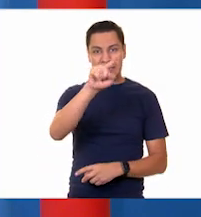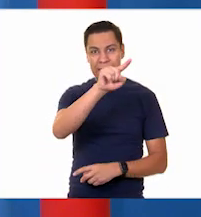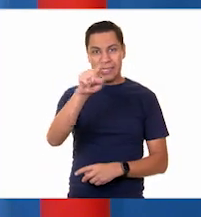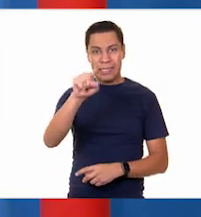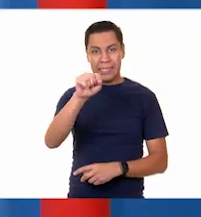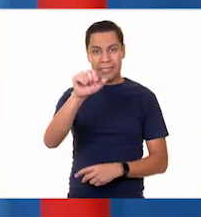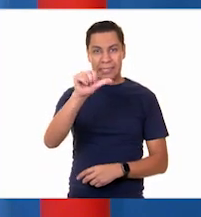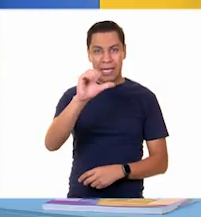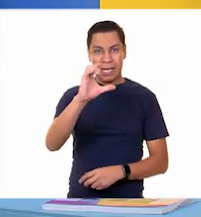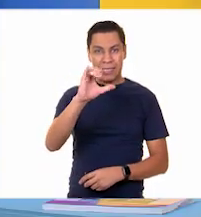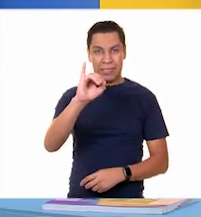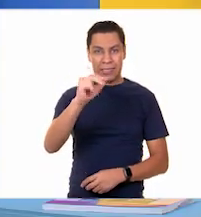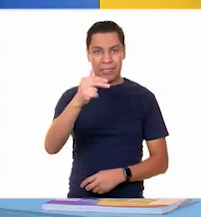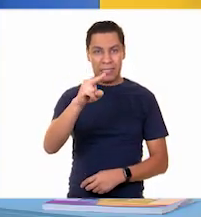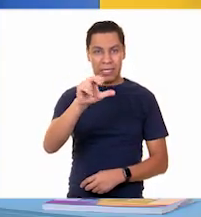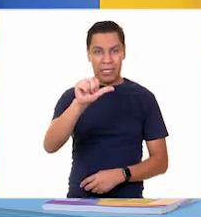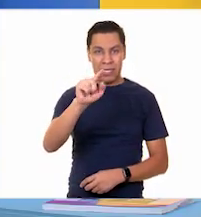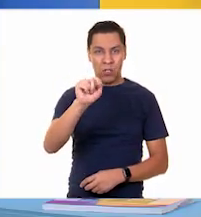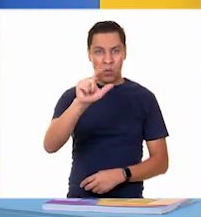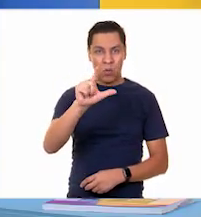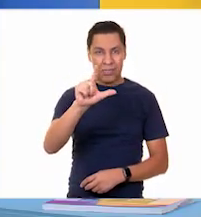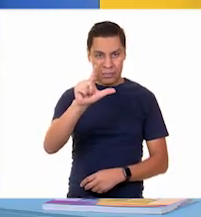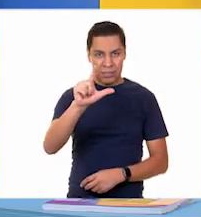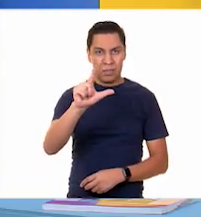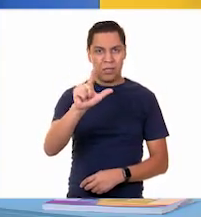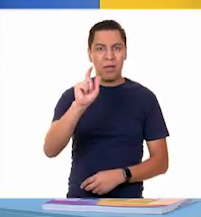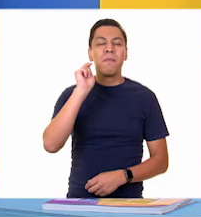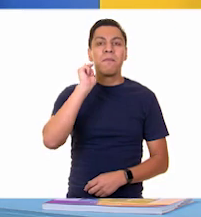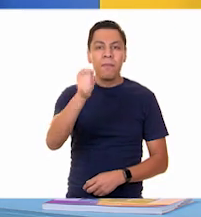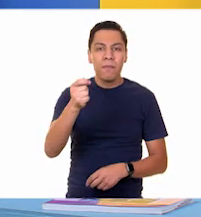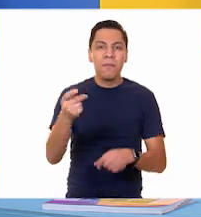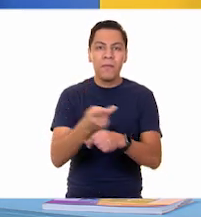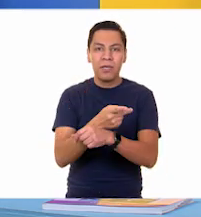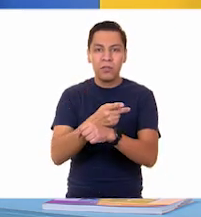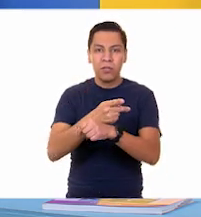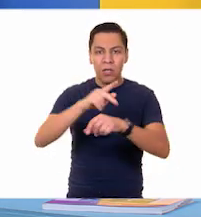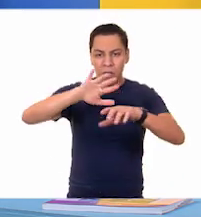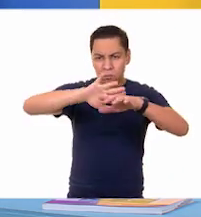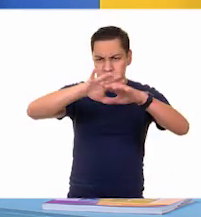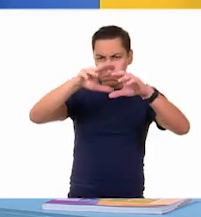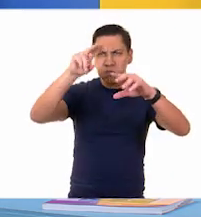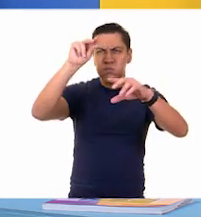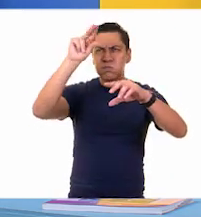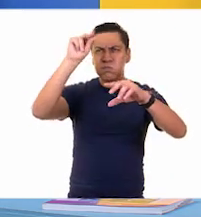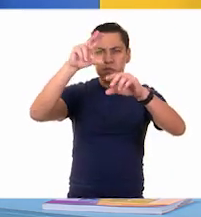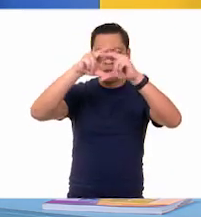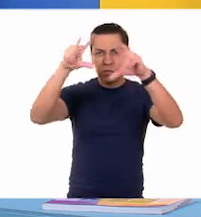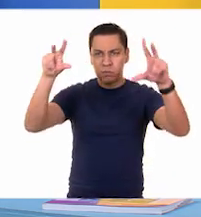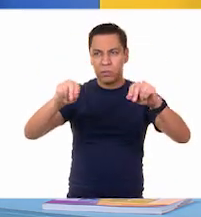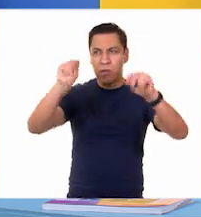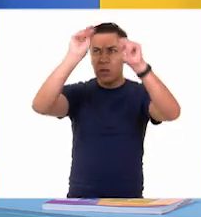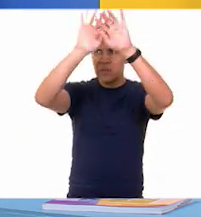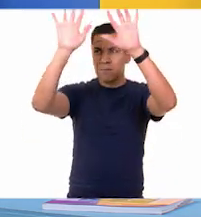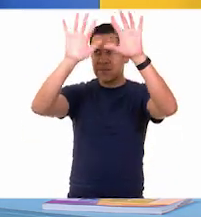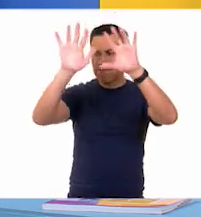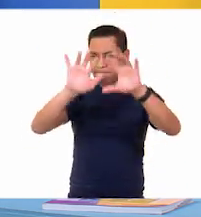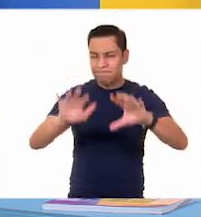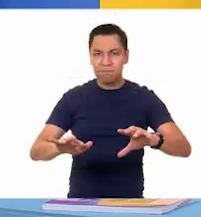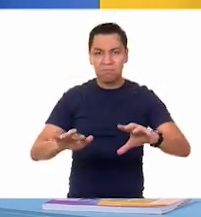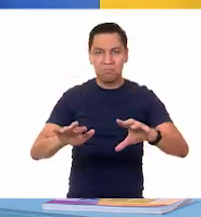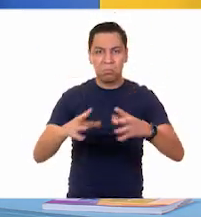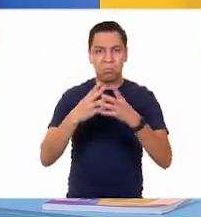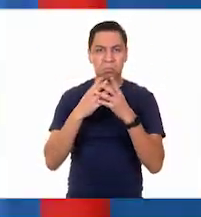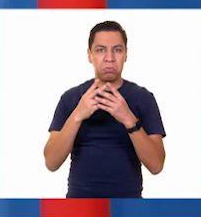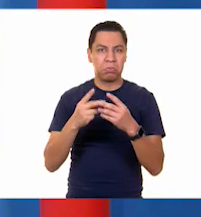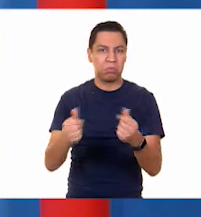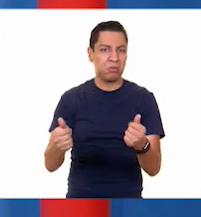extinto. Sí, es una noticia muy triste que debe ponernos alertas y activos para detener los daños al medio